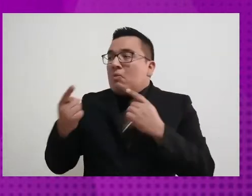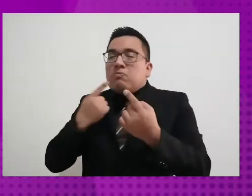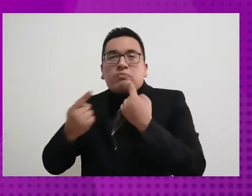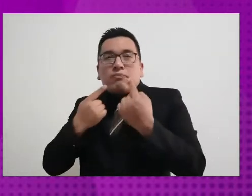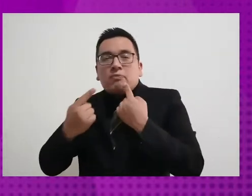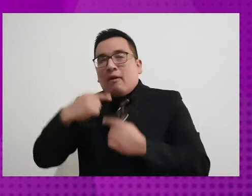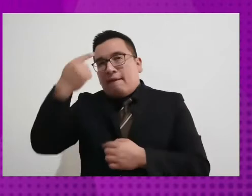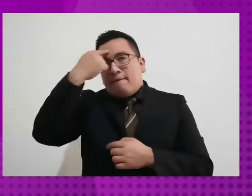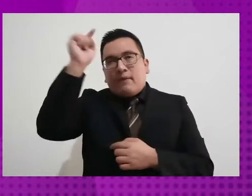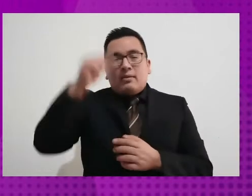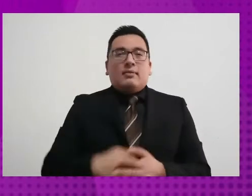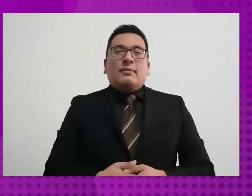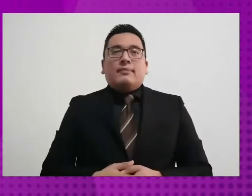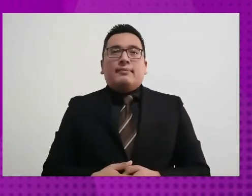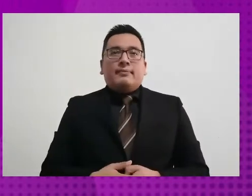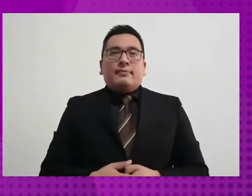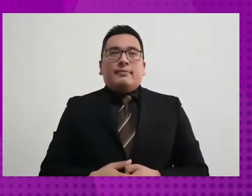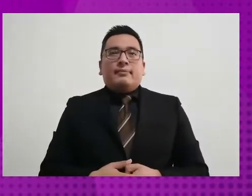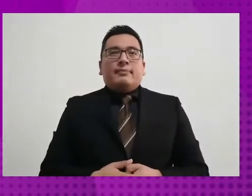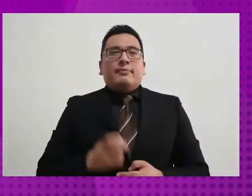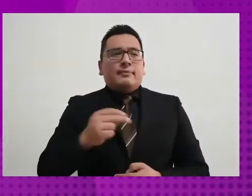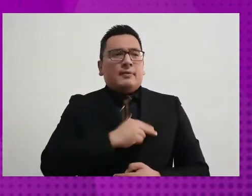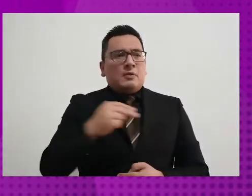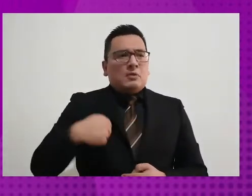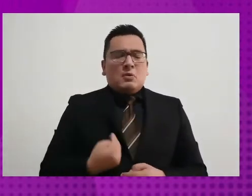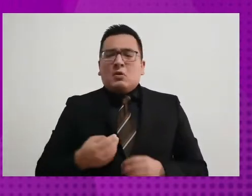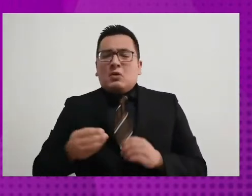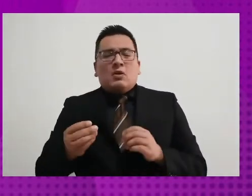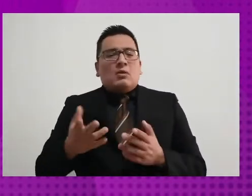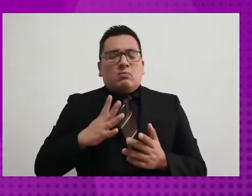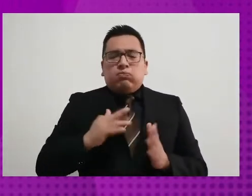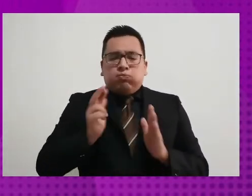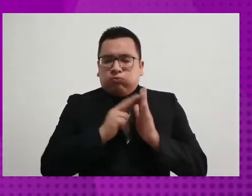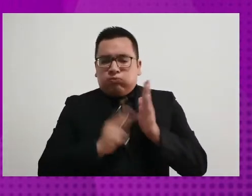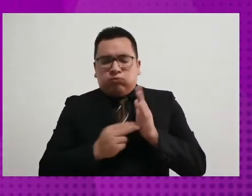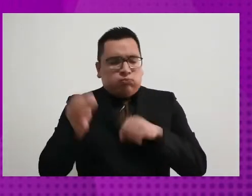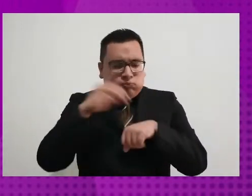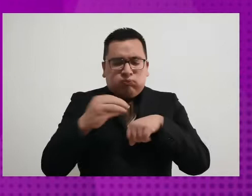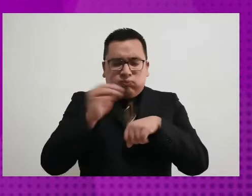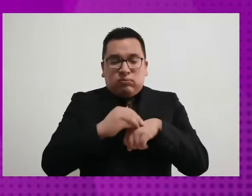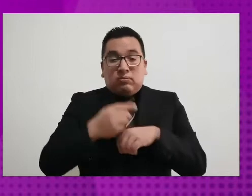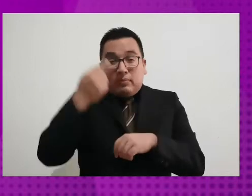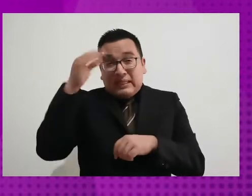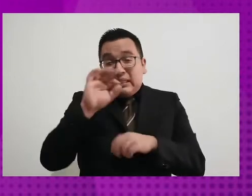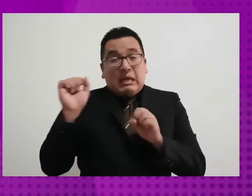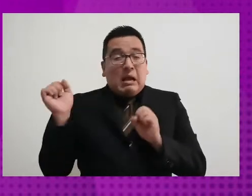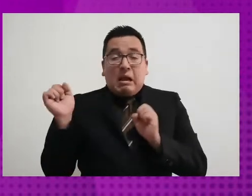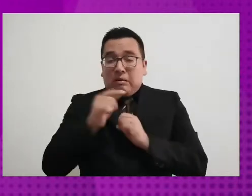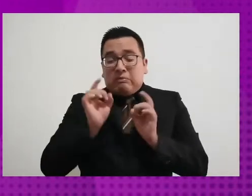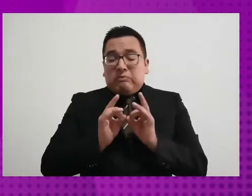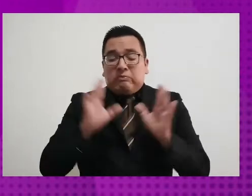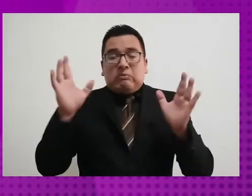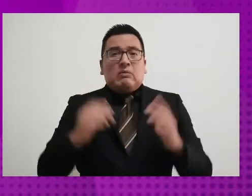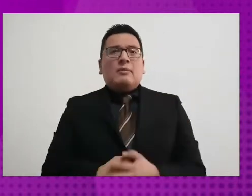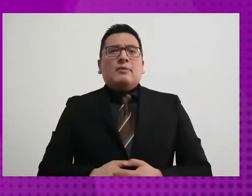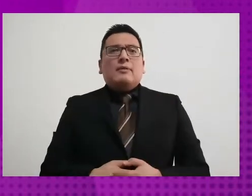Estamos estableciendo muy probablemente unos transitorios para determinar que si el sistema no está listo,